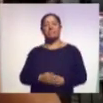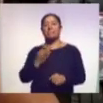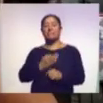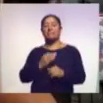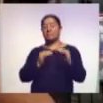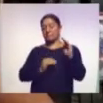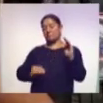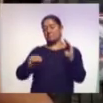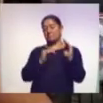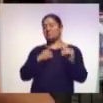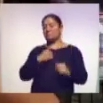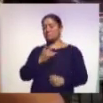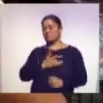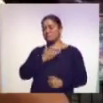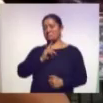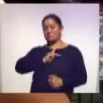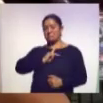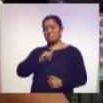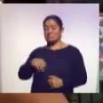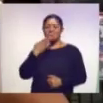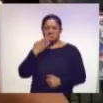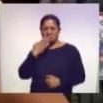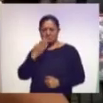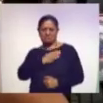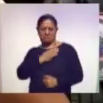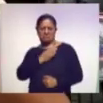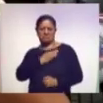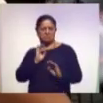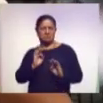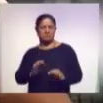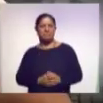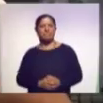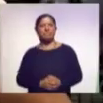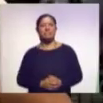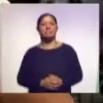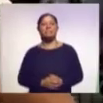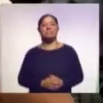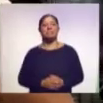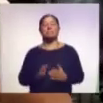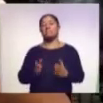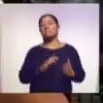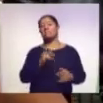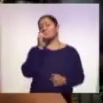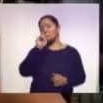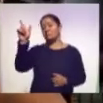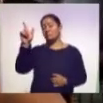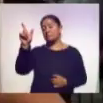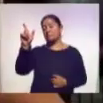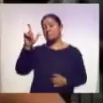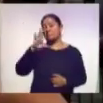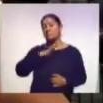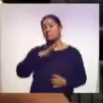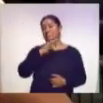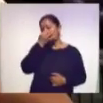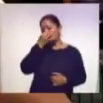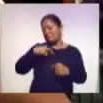mi carrera yo siento que es bastante bueno, porque en el profesional pues llevo un pequeño corto